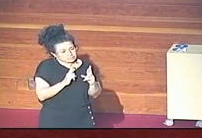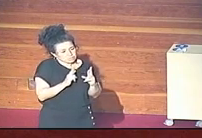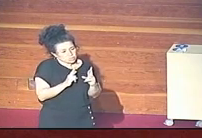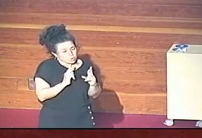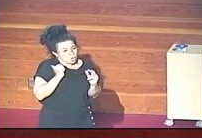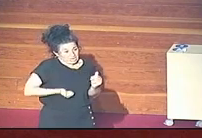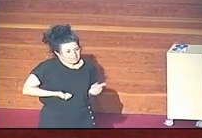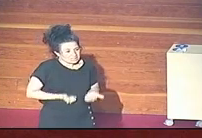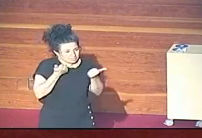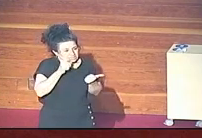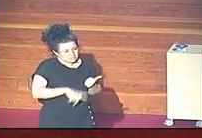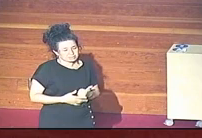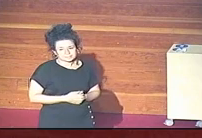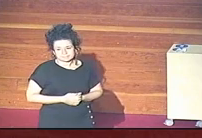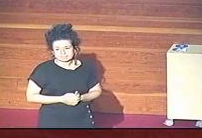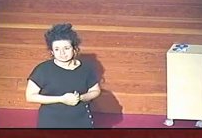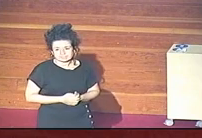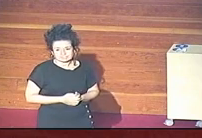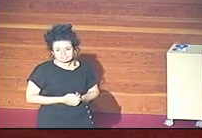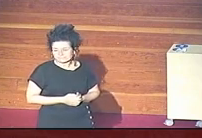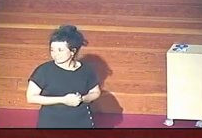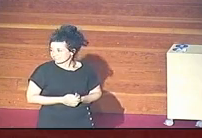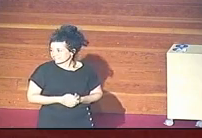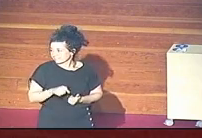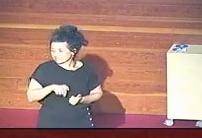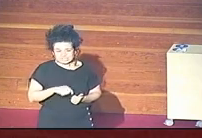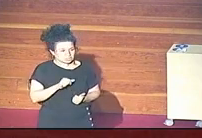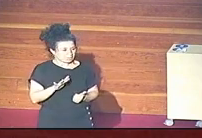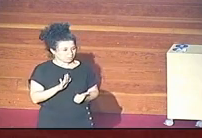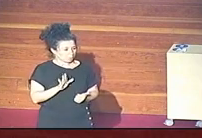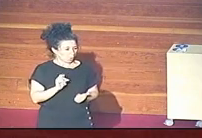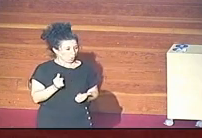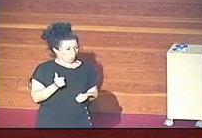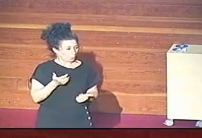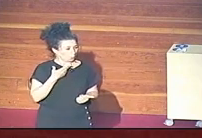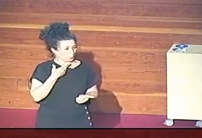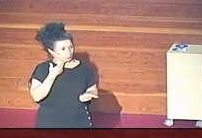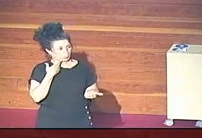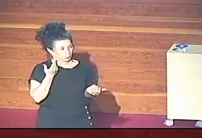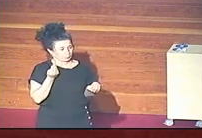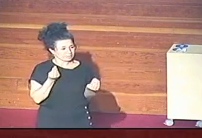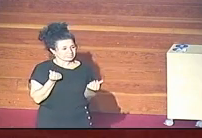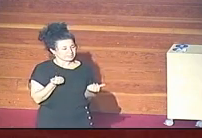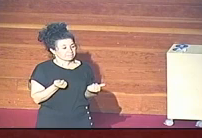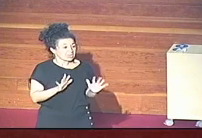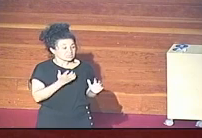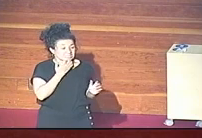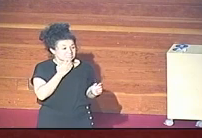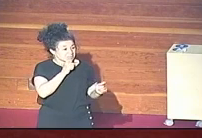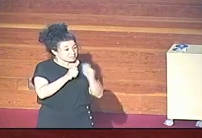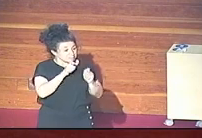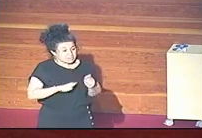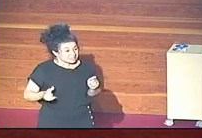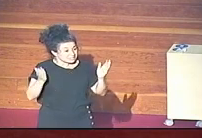también y esto parece de perogrullo pero sin periodistas no hay periodismo hubo un